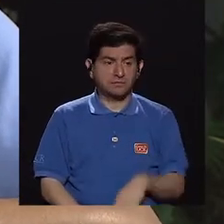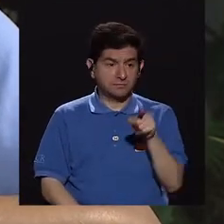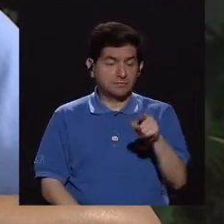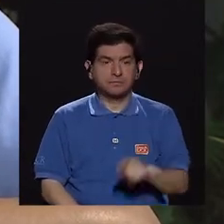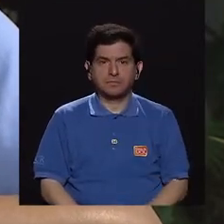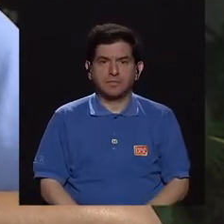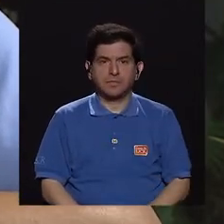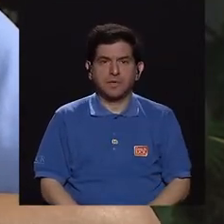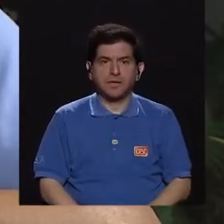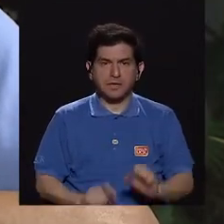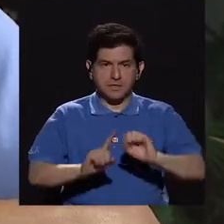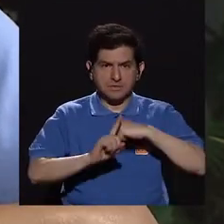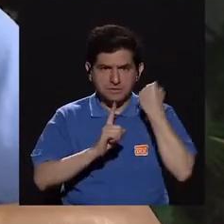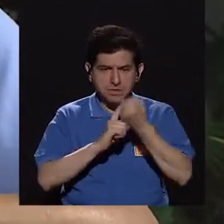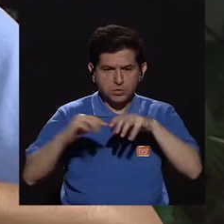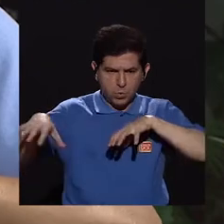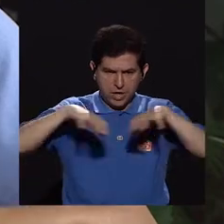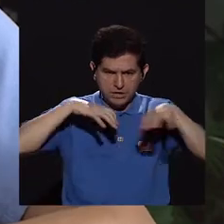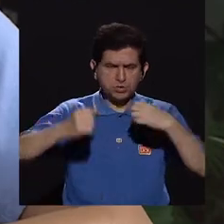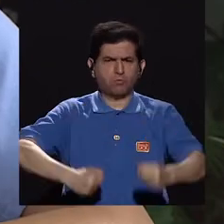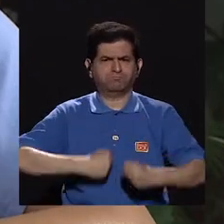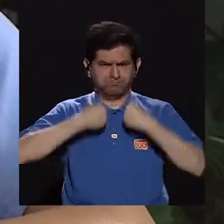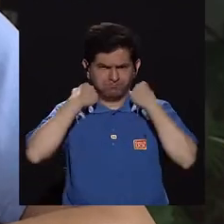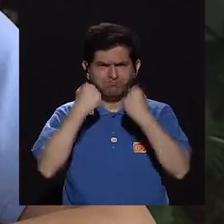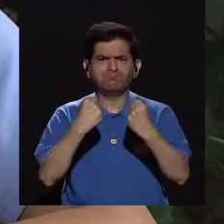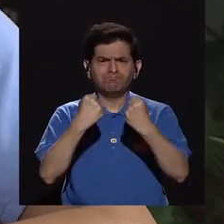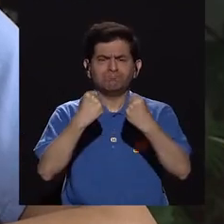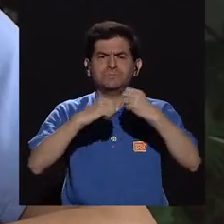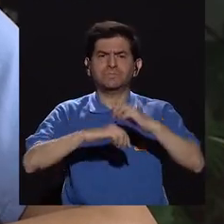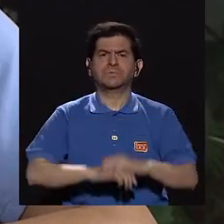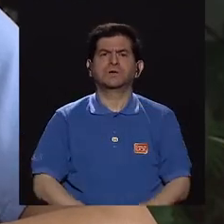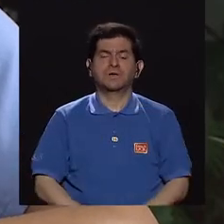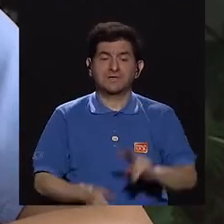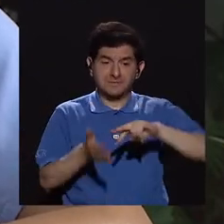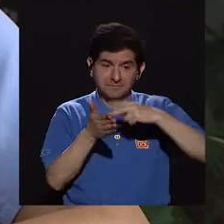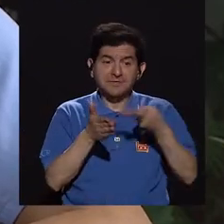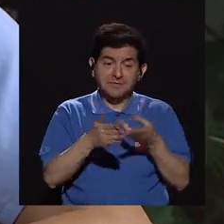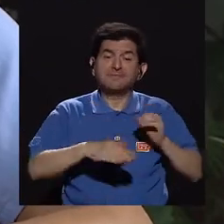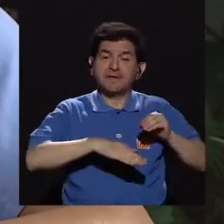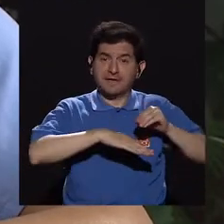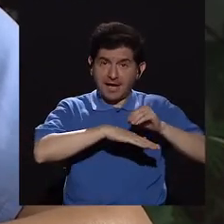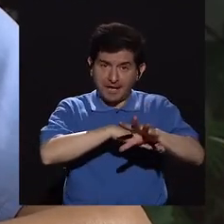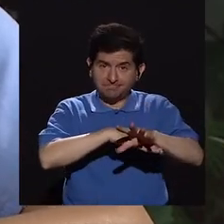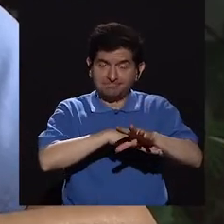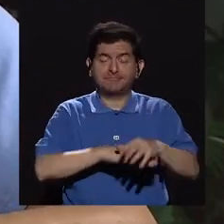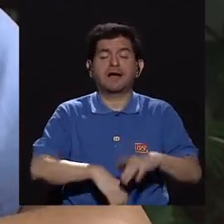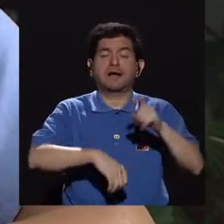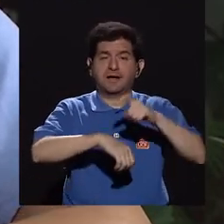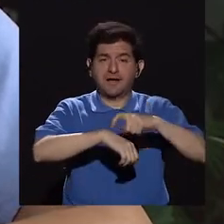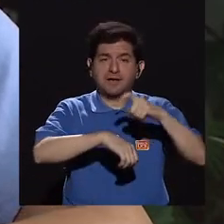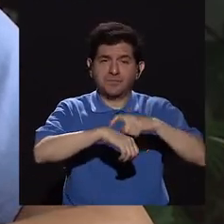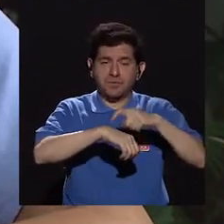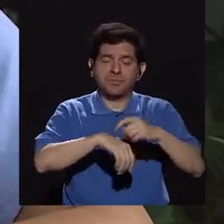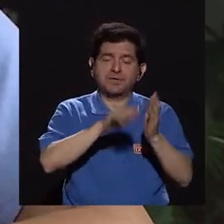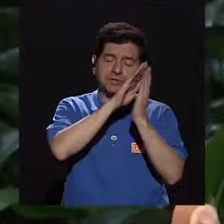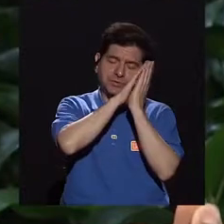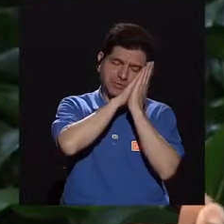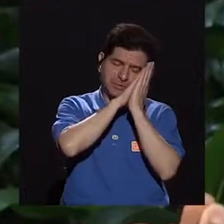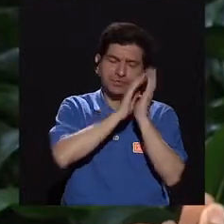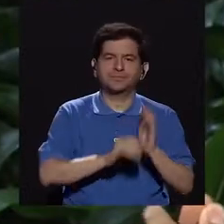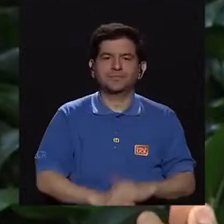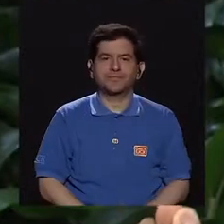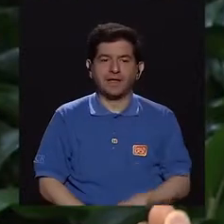hace mantener un estado de actividad bastante, bastante fuerte y eso repercute, como lo decís bien, a la hora de